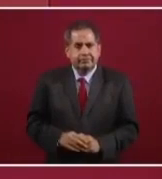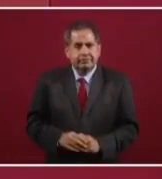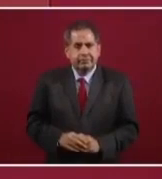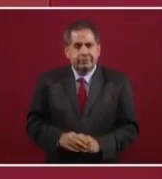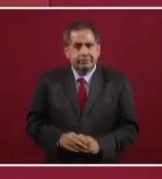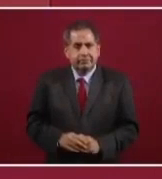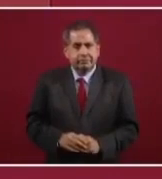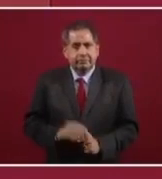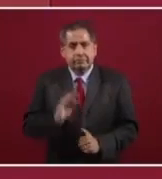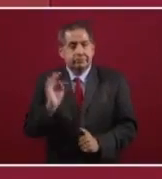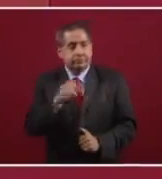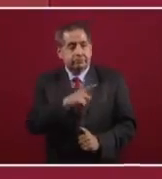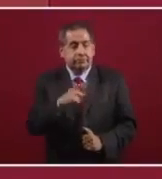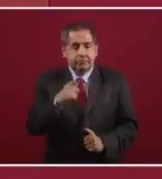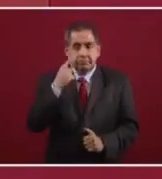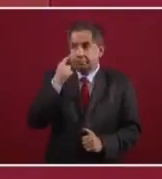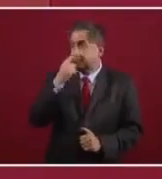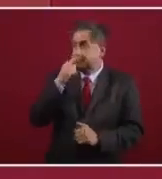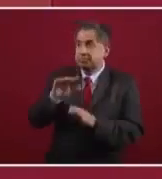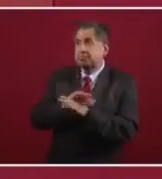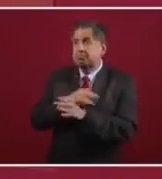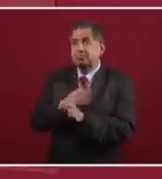Si se cambia de parecer,